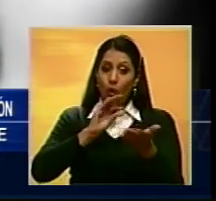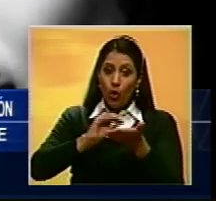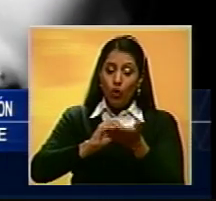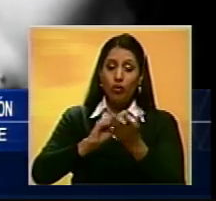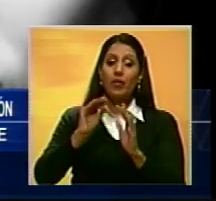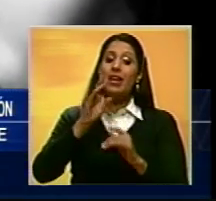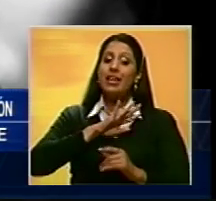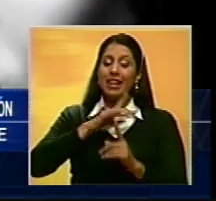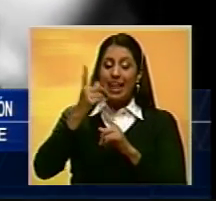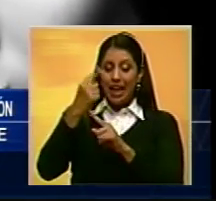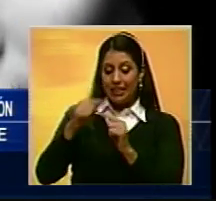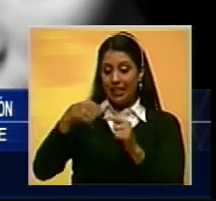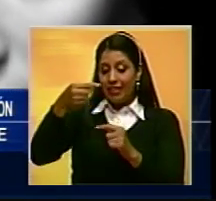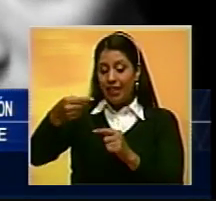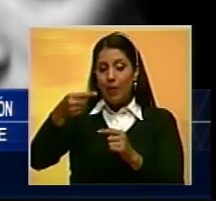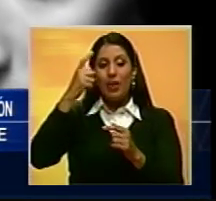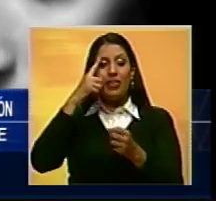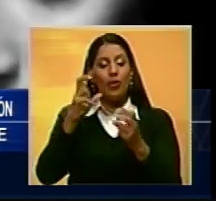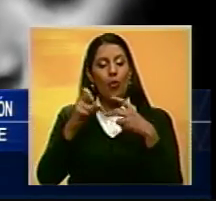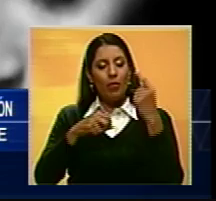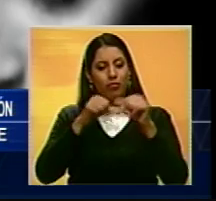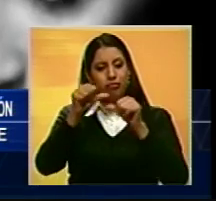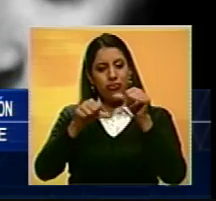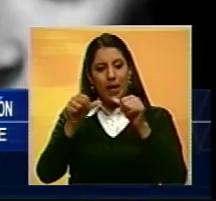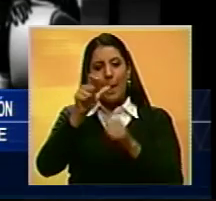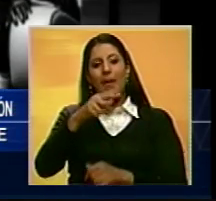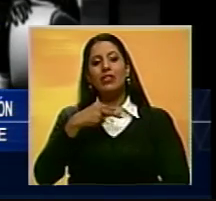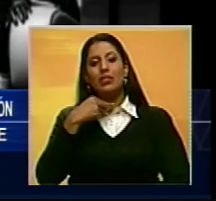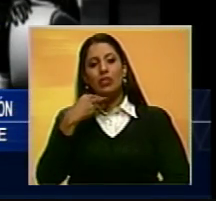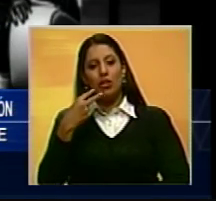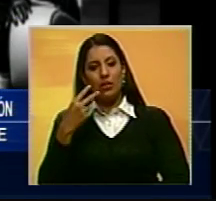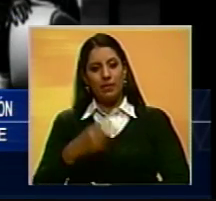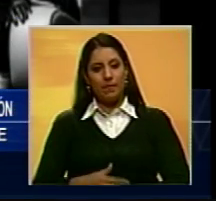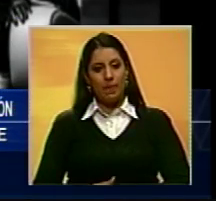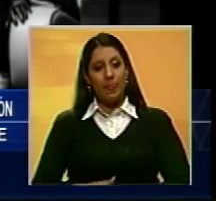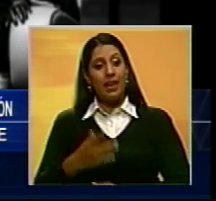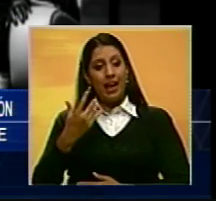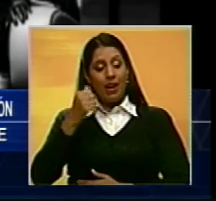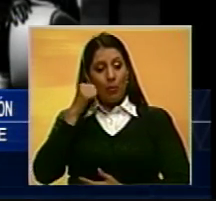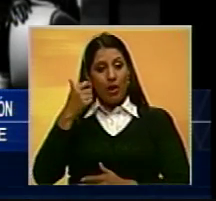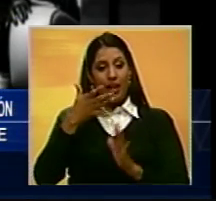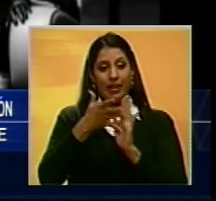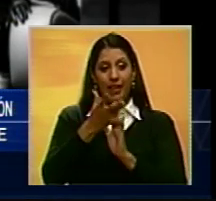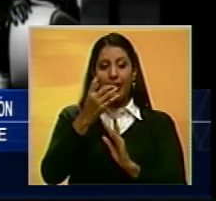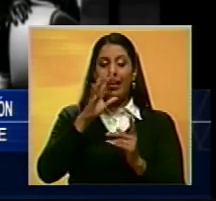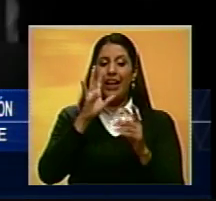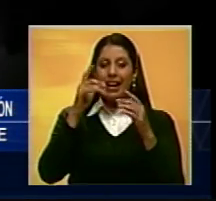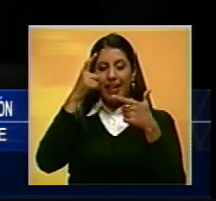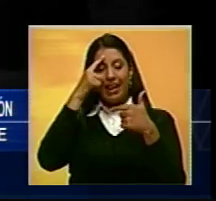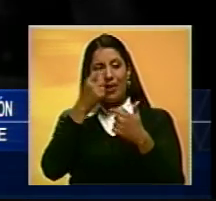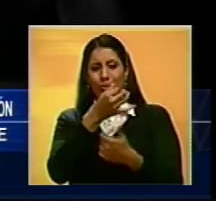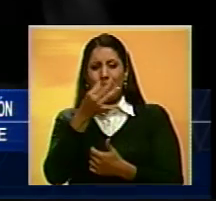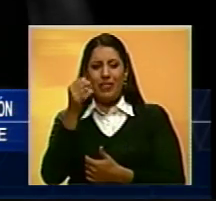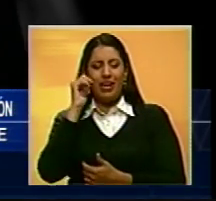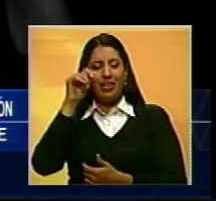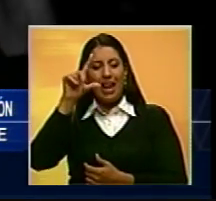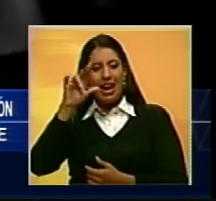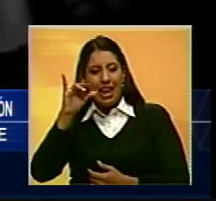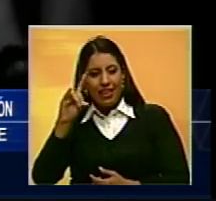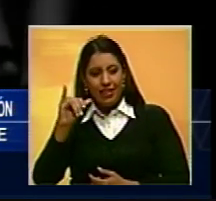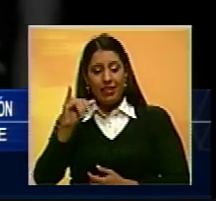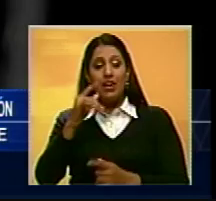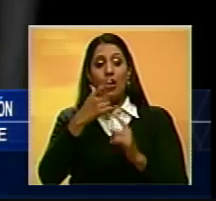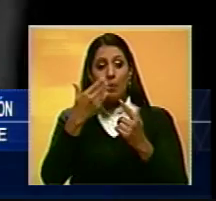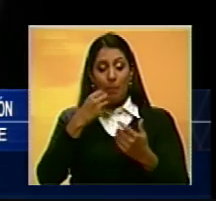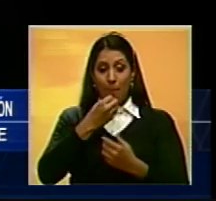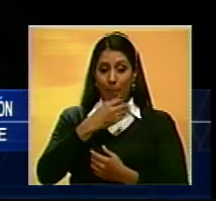marcó un antes y un después para una nueva generación de vocalistas del pop, desde Adele a Lana del Rey o a la extravagante Lady Gaga. Back